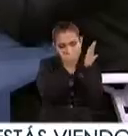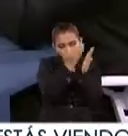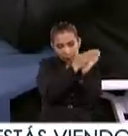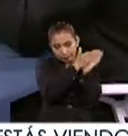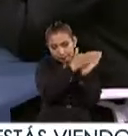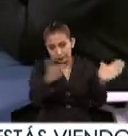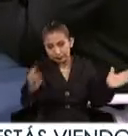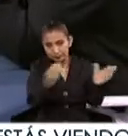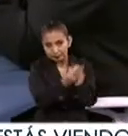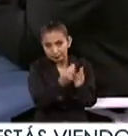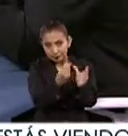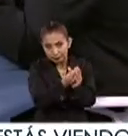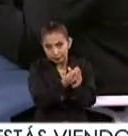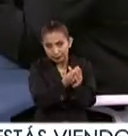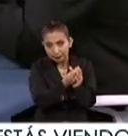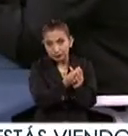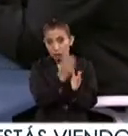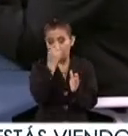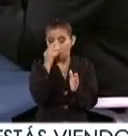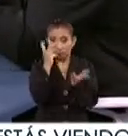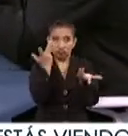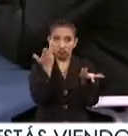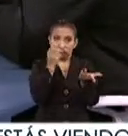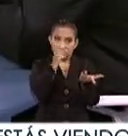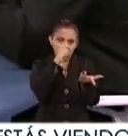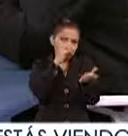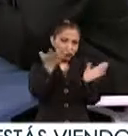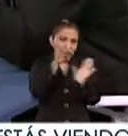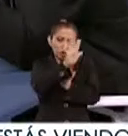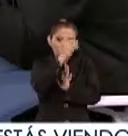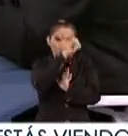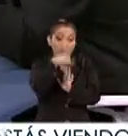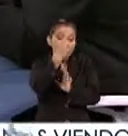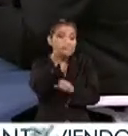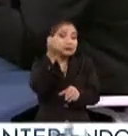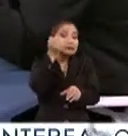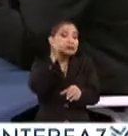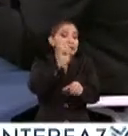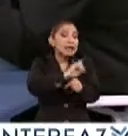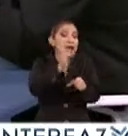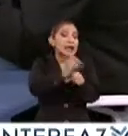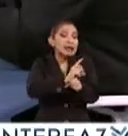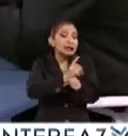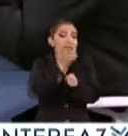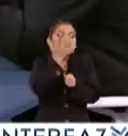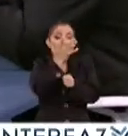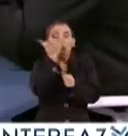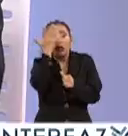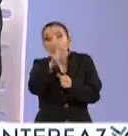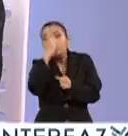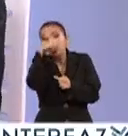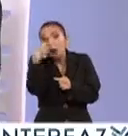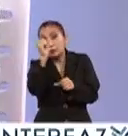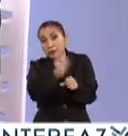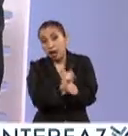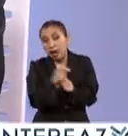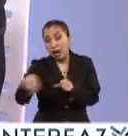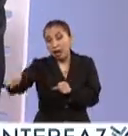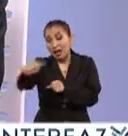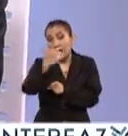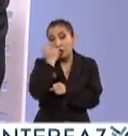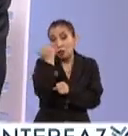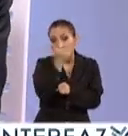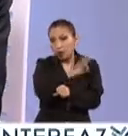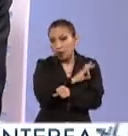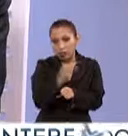con una exigencia, digamos, de 5 horas por semana, de 5 a 10 horas por semana. Entonces el alumno